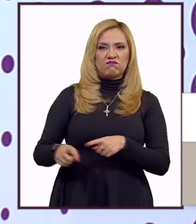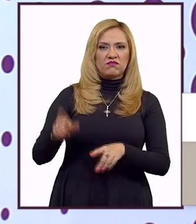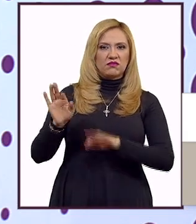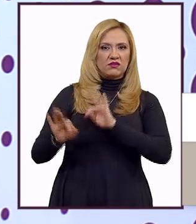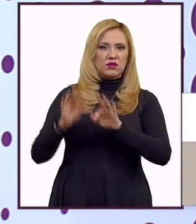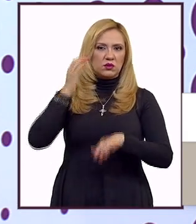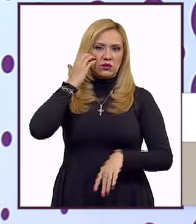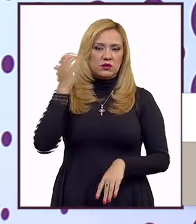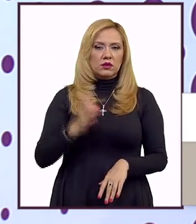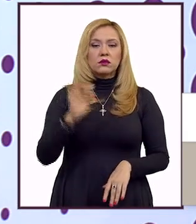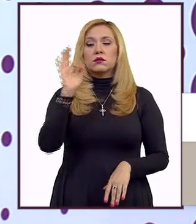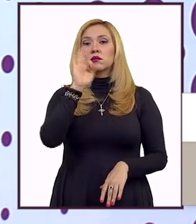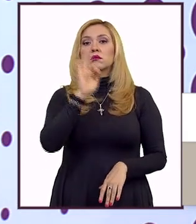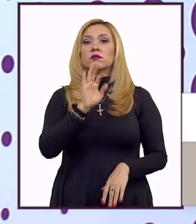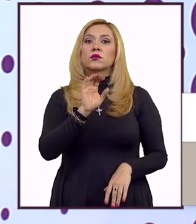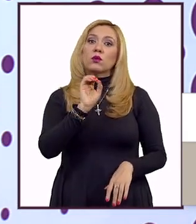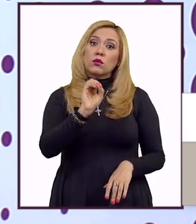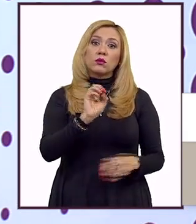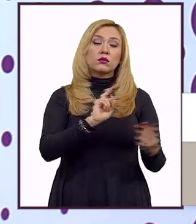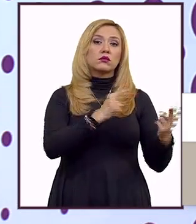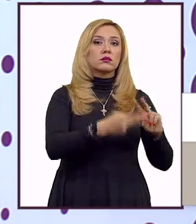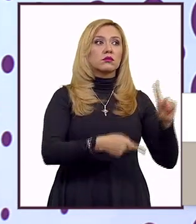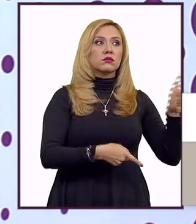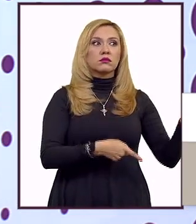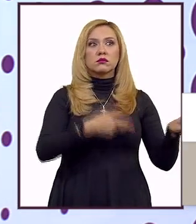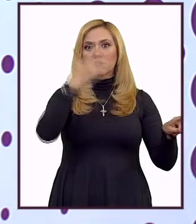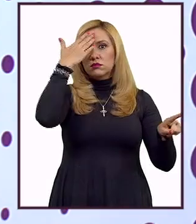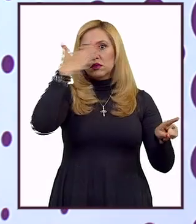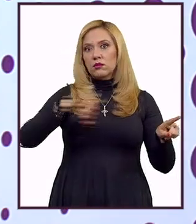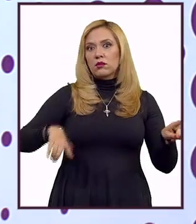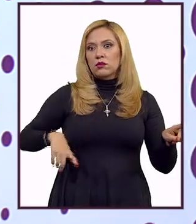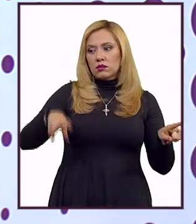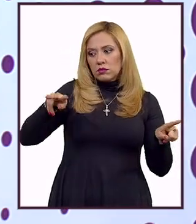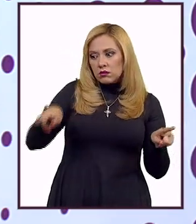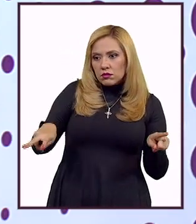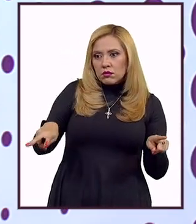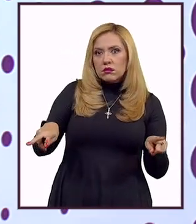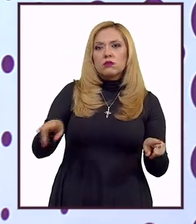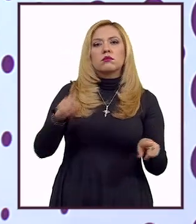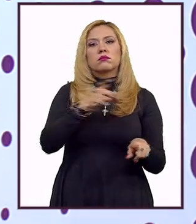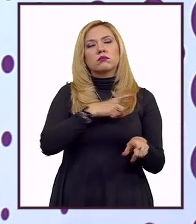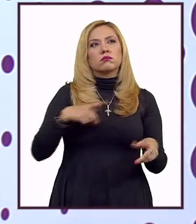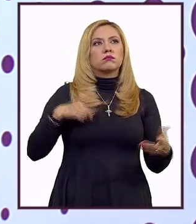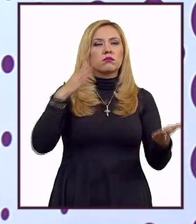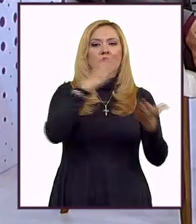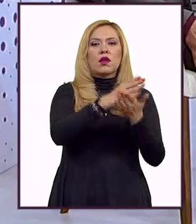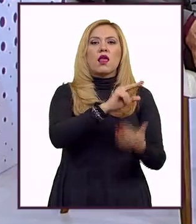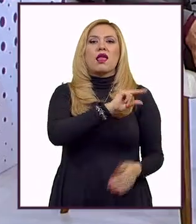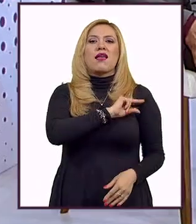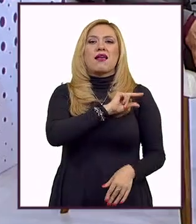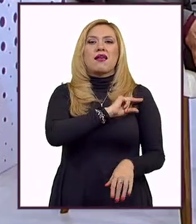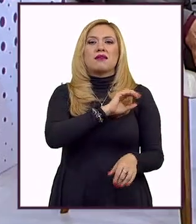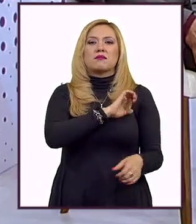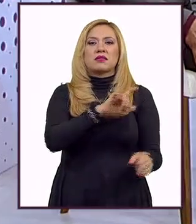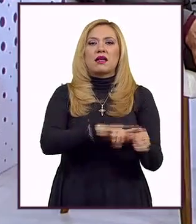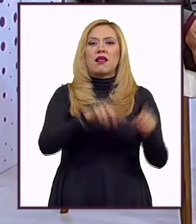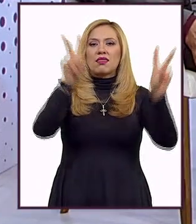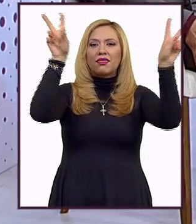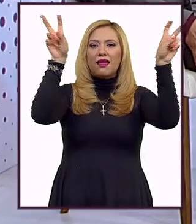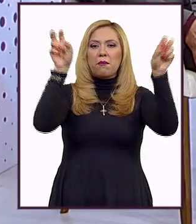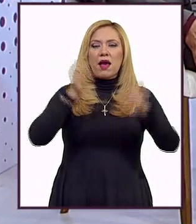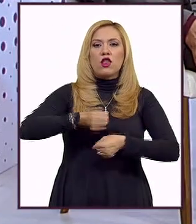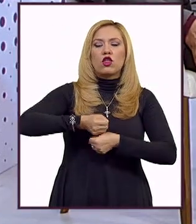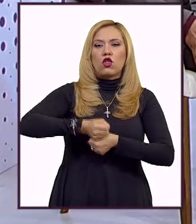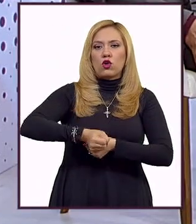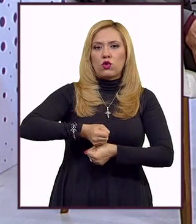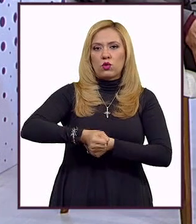si un servidor público conoce de esta circunstancia, tendrían que dirigirse a una fiscalía especializada en materia de tortura. Y esto